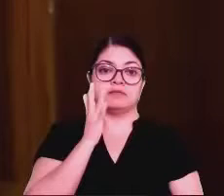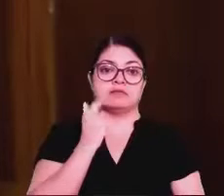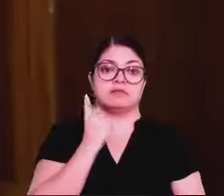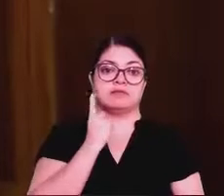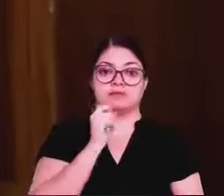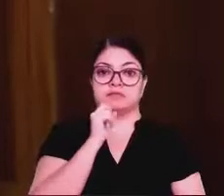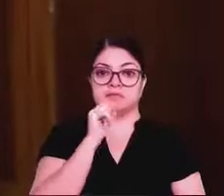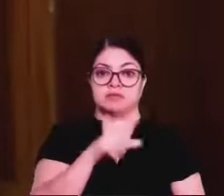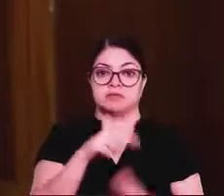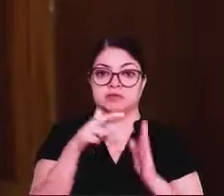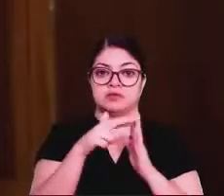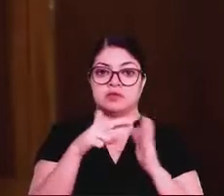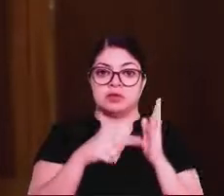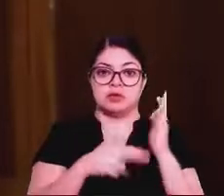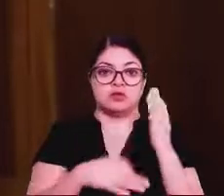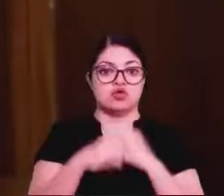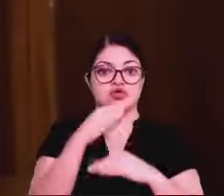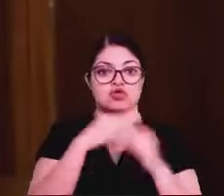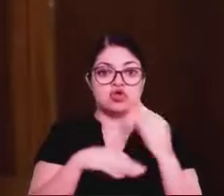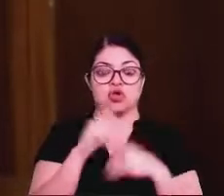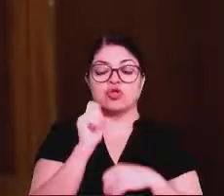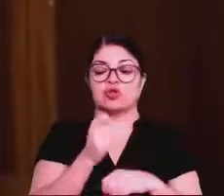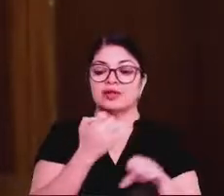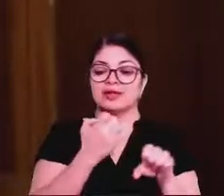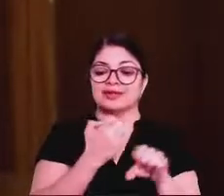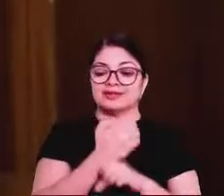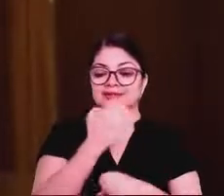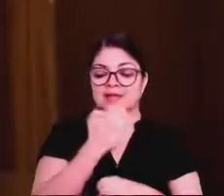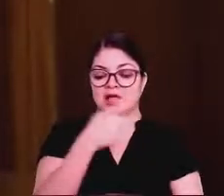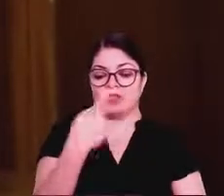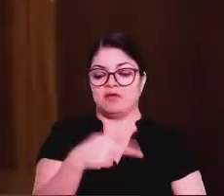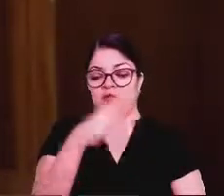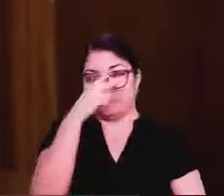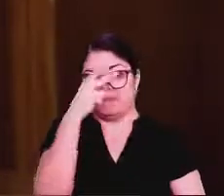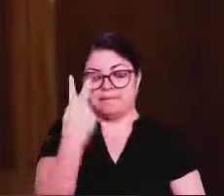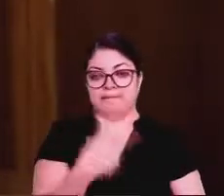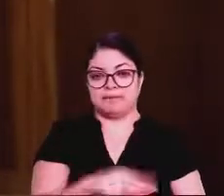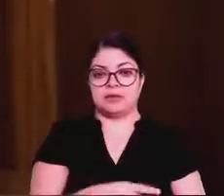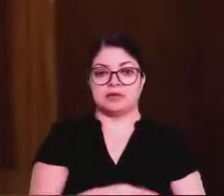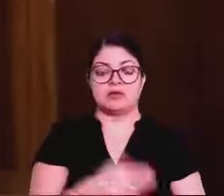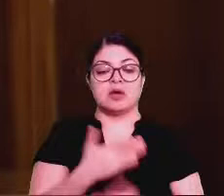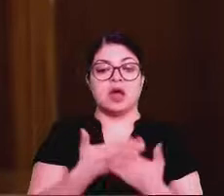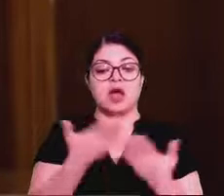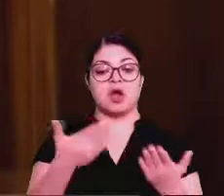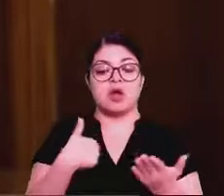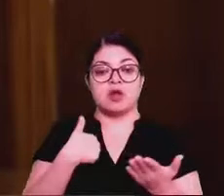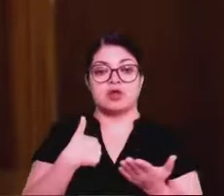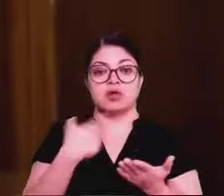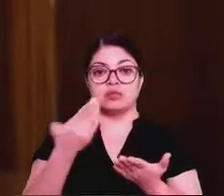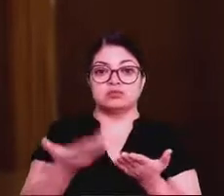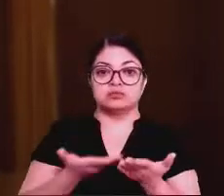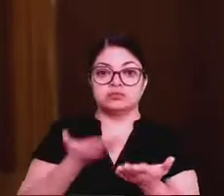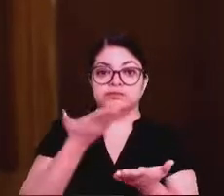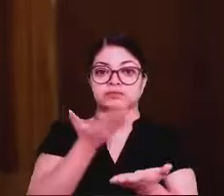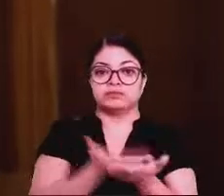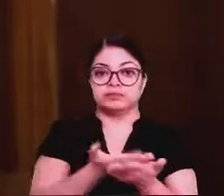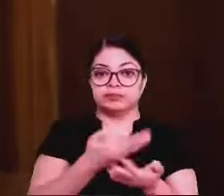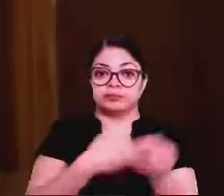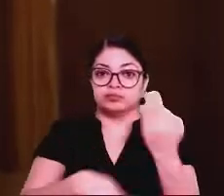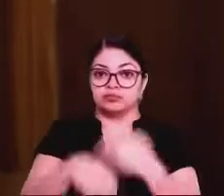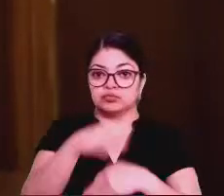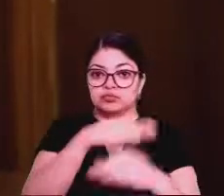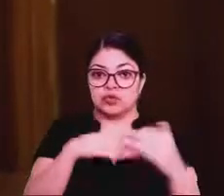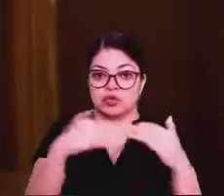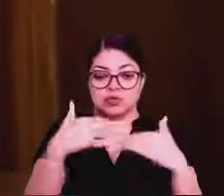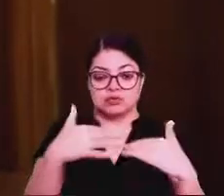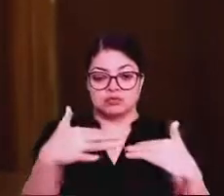reglamento, todos del Estado Libre y Soberano de México. Someto a la elevada consideración de